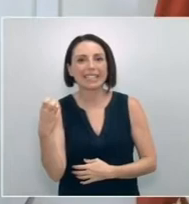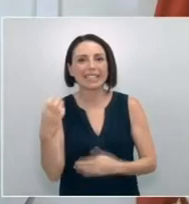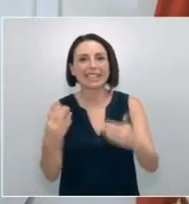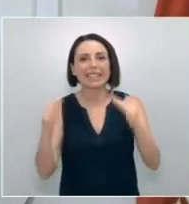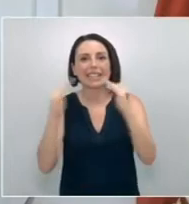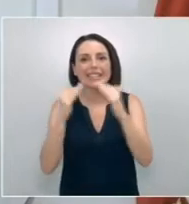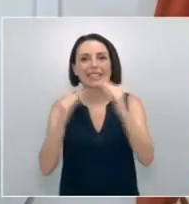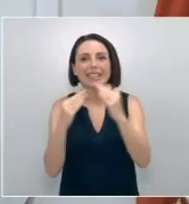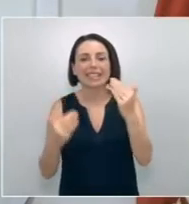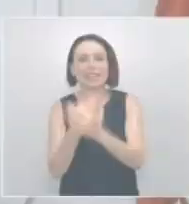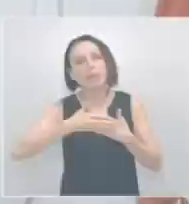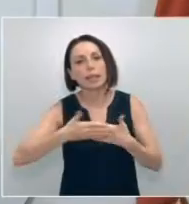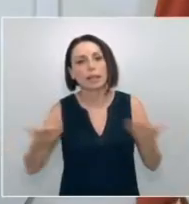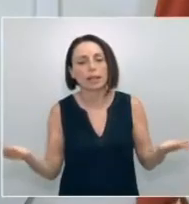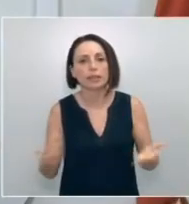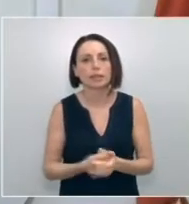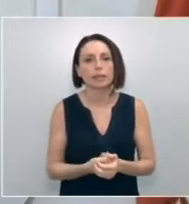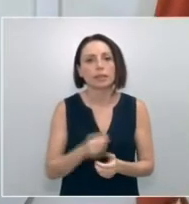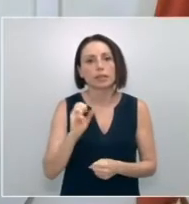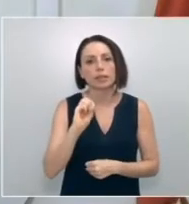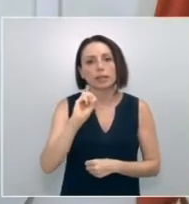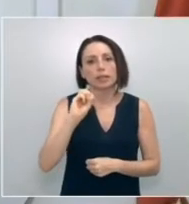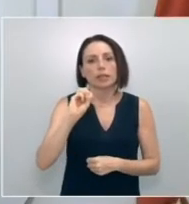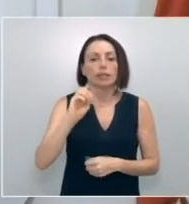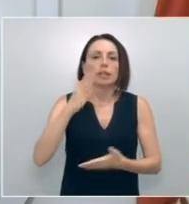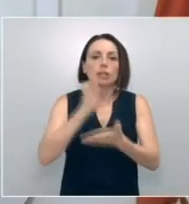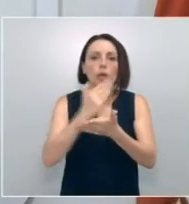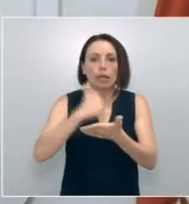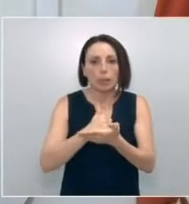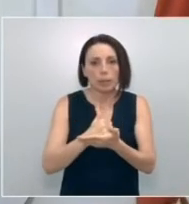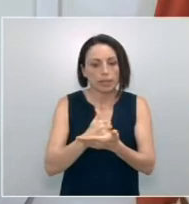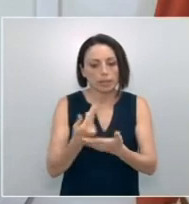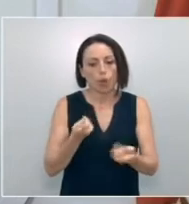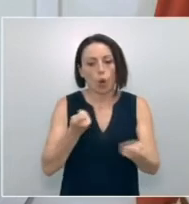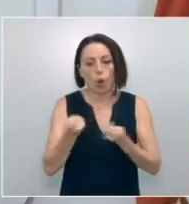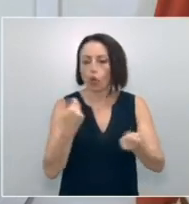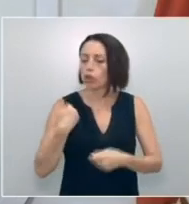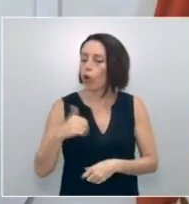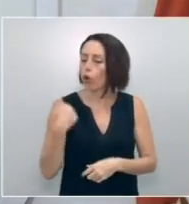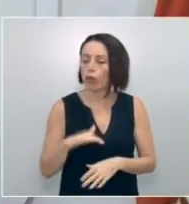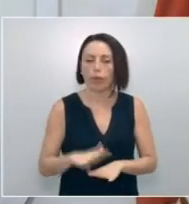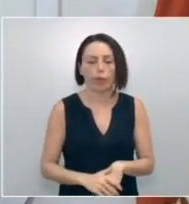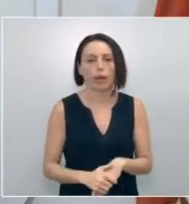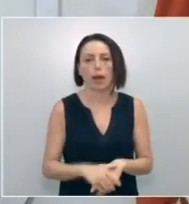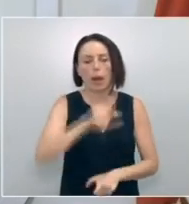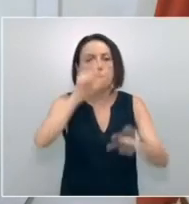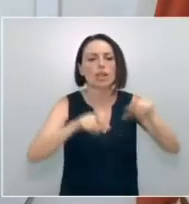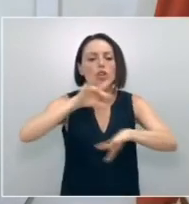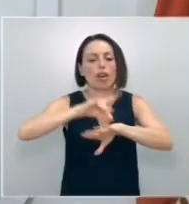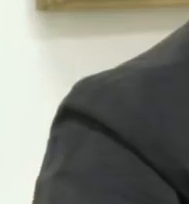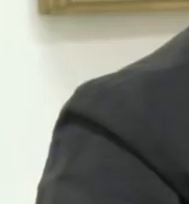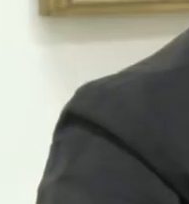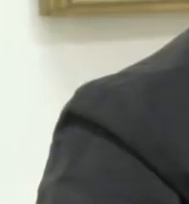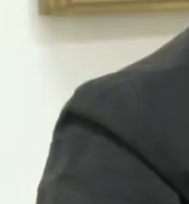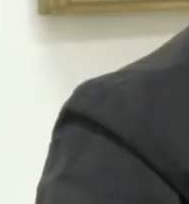con el brote de Bolivia, más de 300 personas. El tercer brote, que era de Torre Pacheco, quedan dos días para cerrarse, porque ya esas personas están curadas y no hay